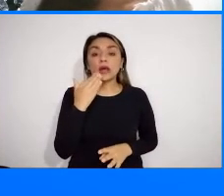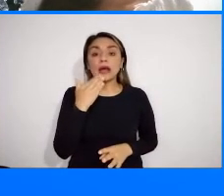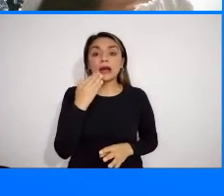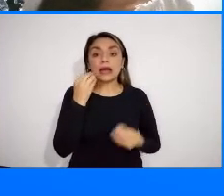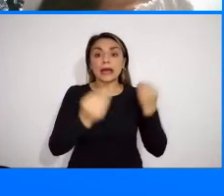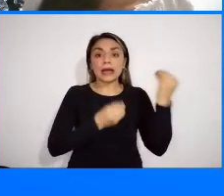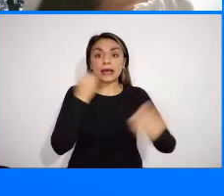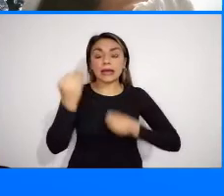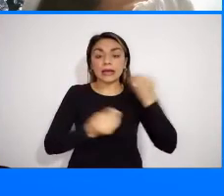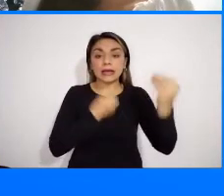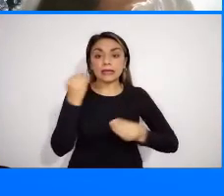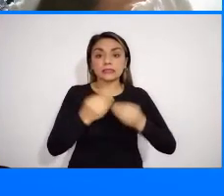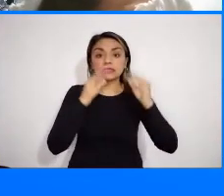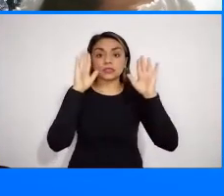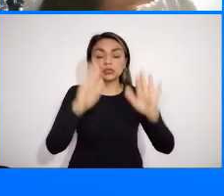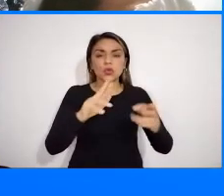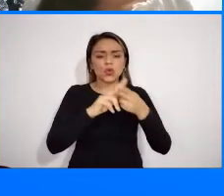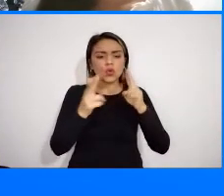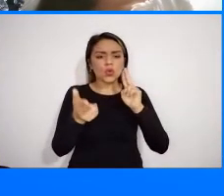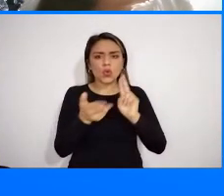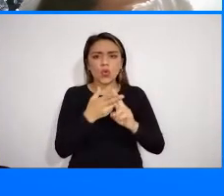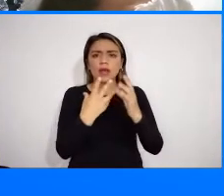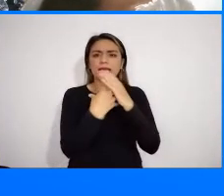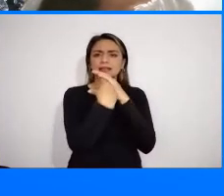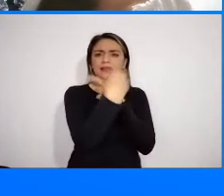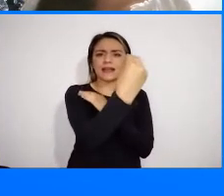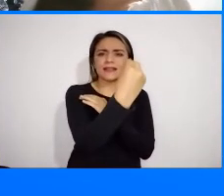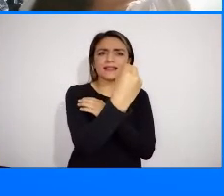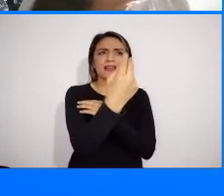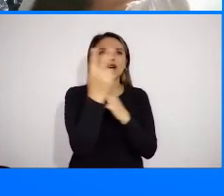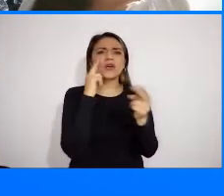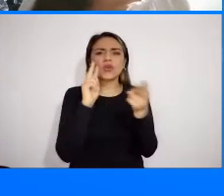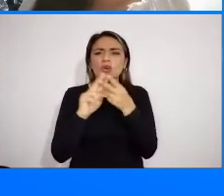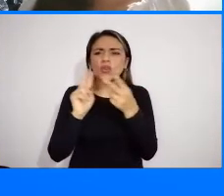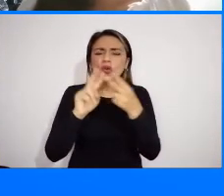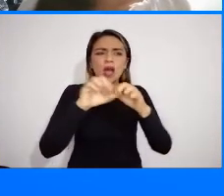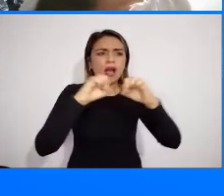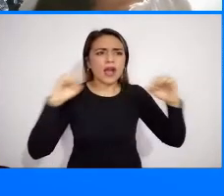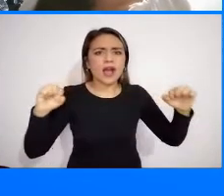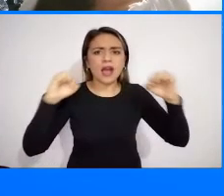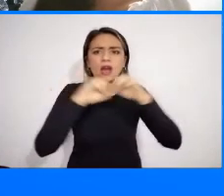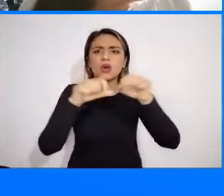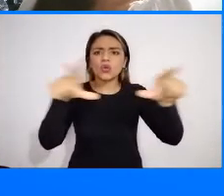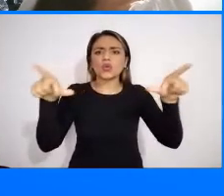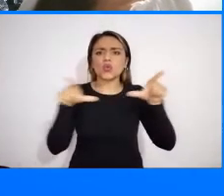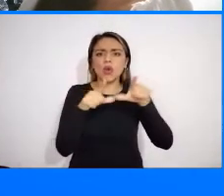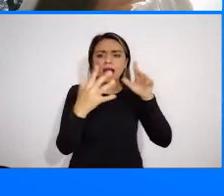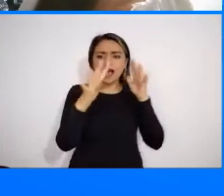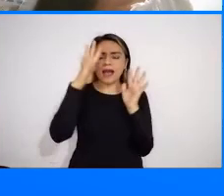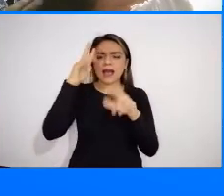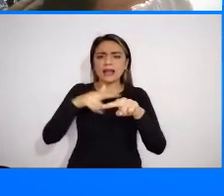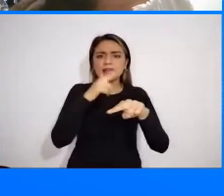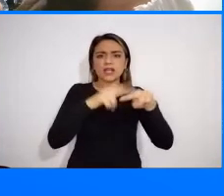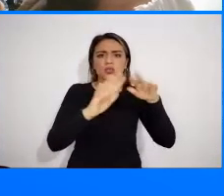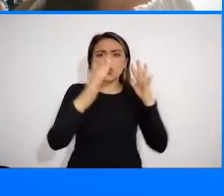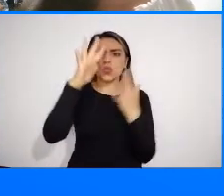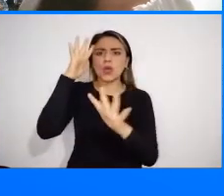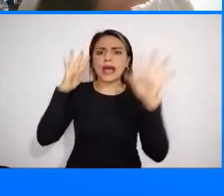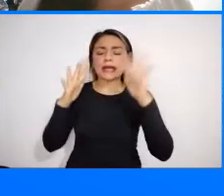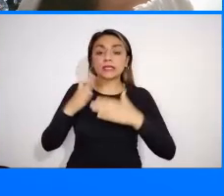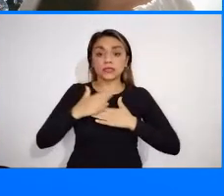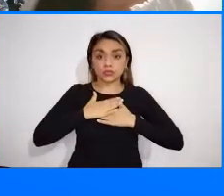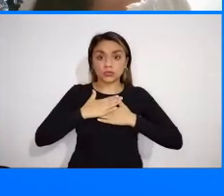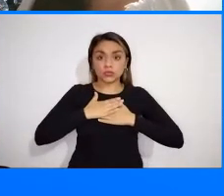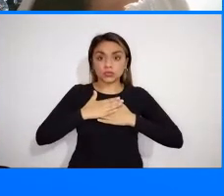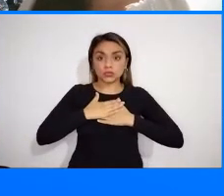tipo de salidas, de acercamientos a sitios naturales, yo